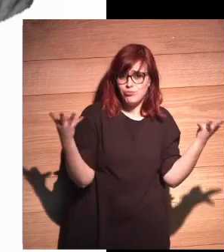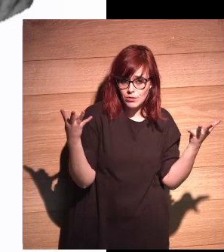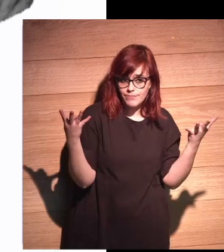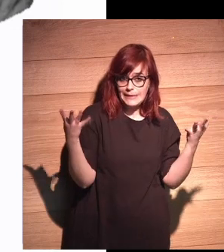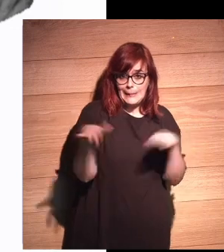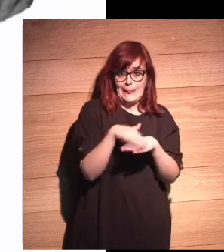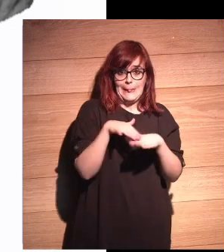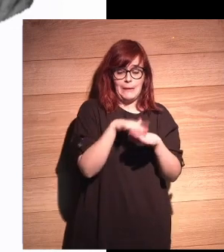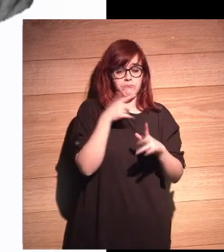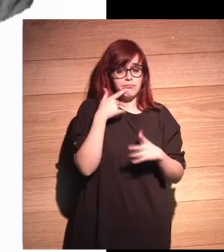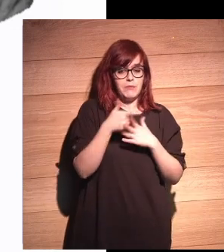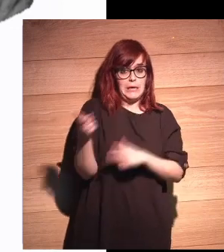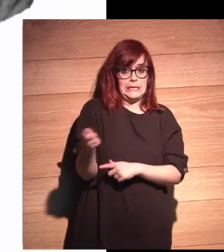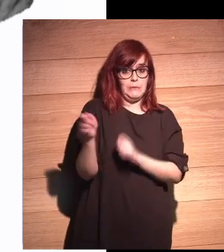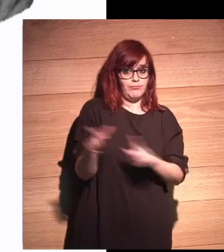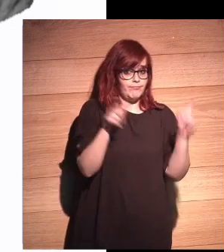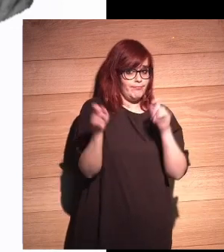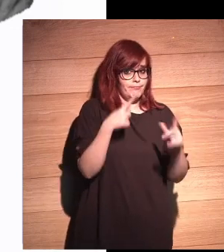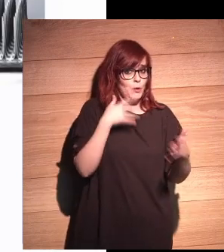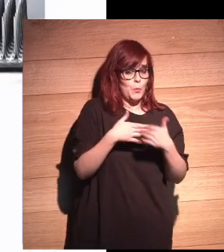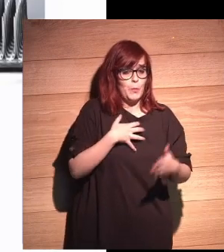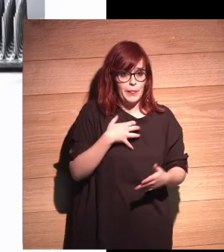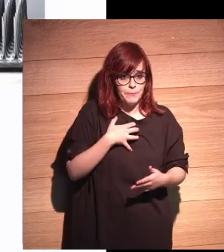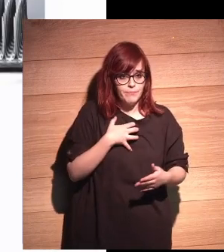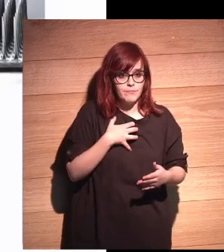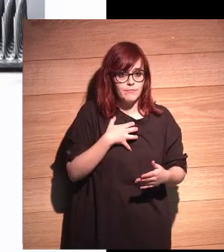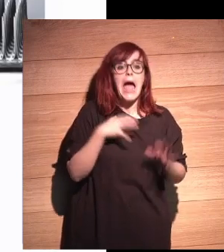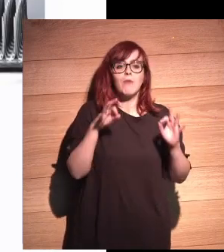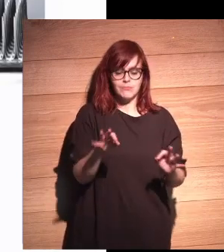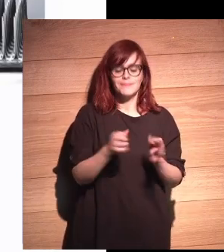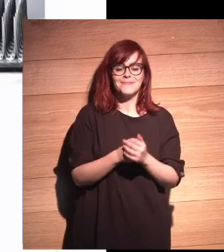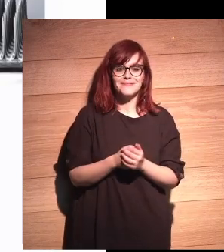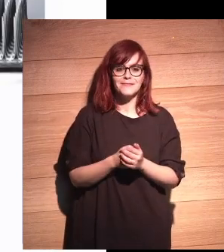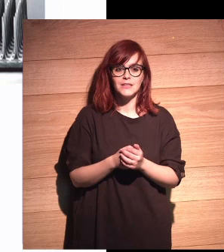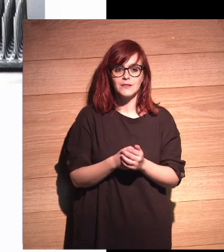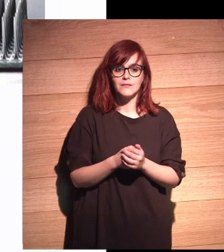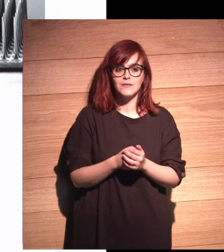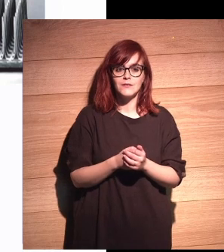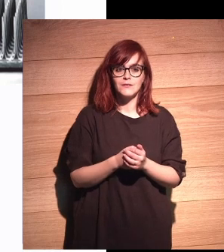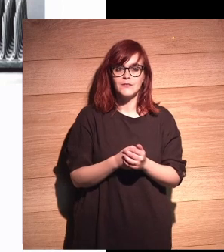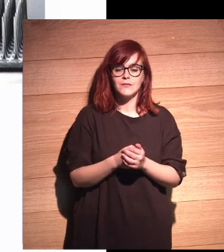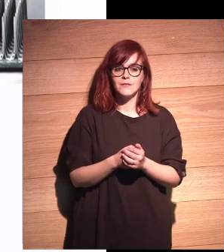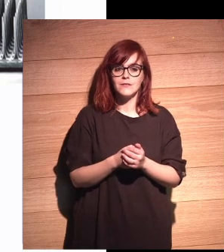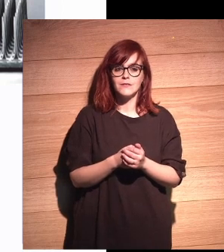Lo siento, pero no puedo pasar a la siguiente. Bien.